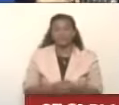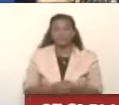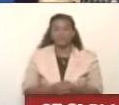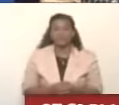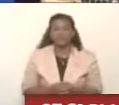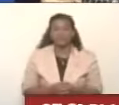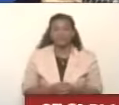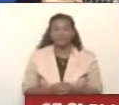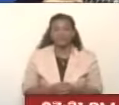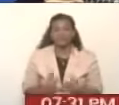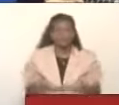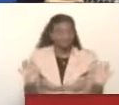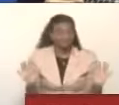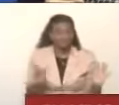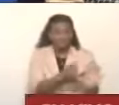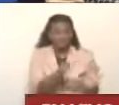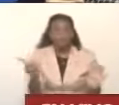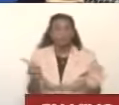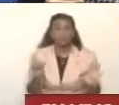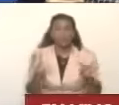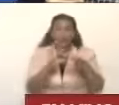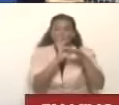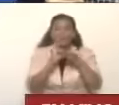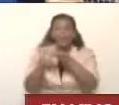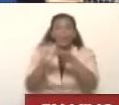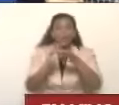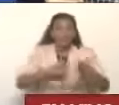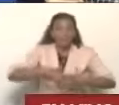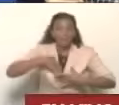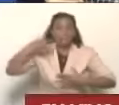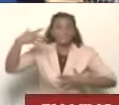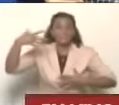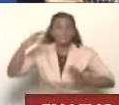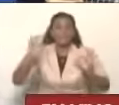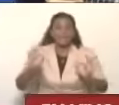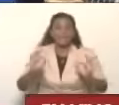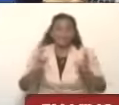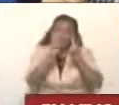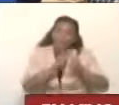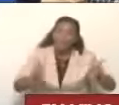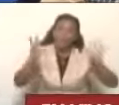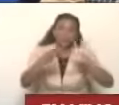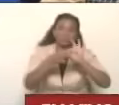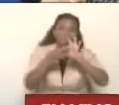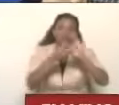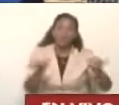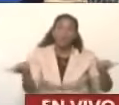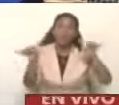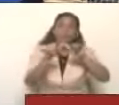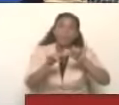Chávez. Así que estamos unidos en el alma, en el espíritu y en los valores.